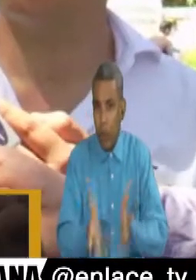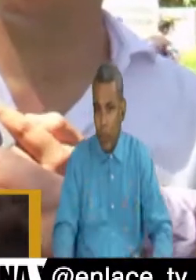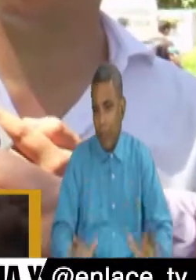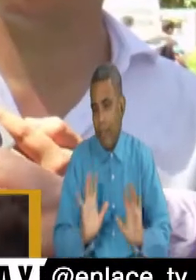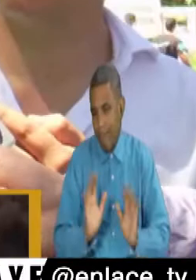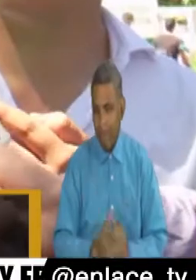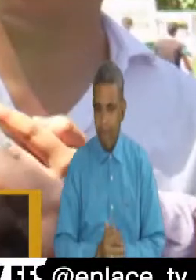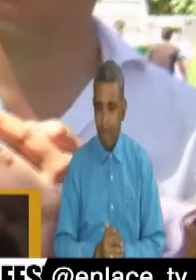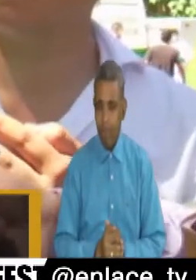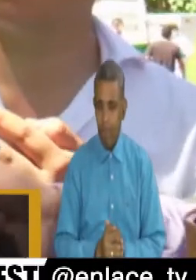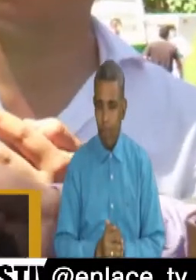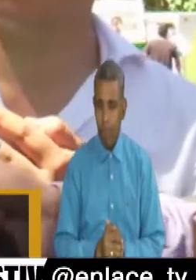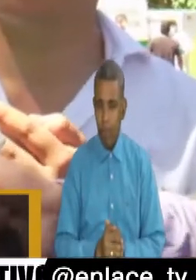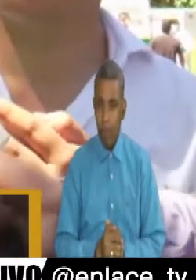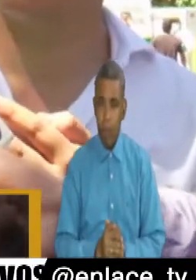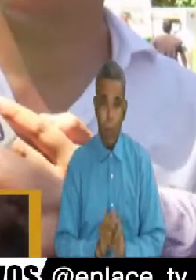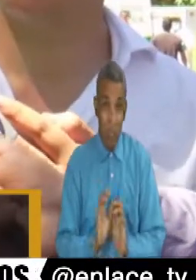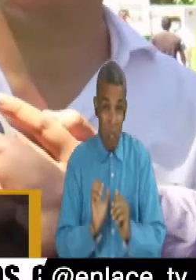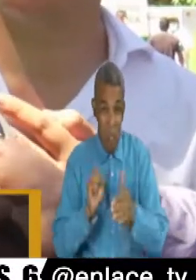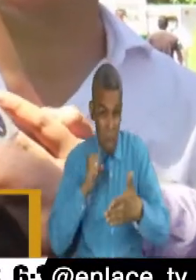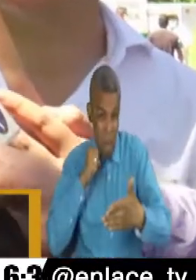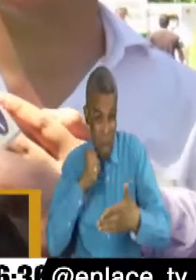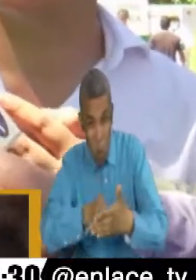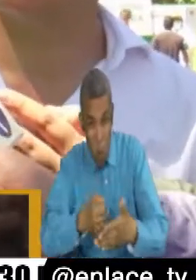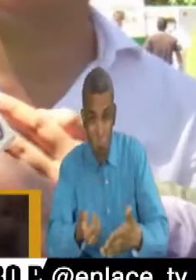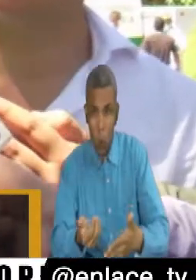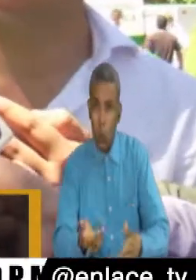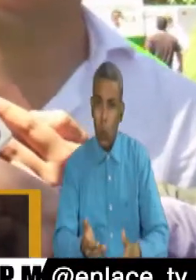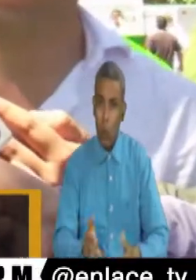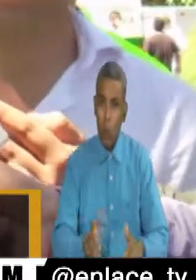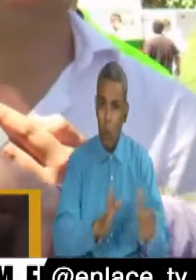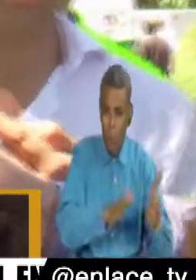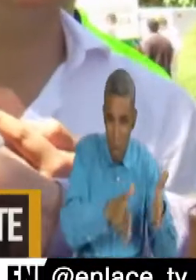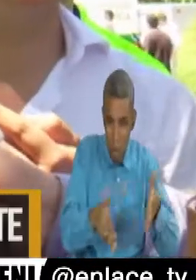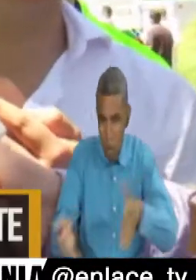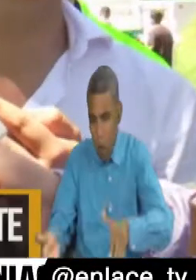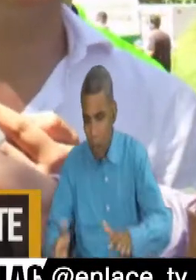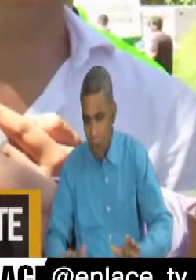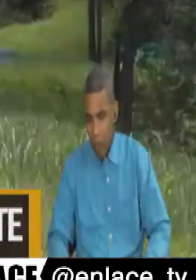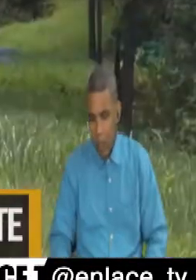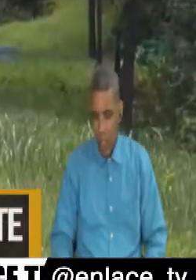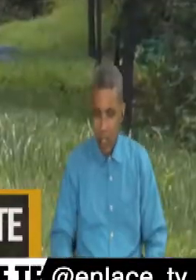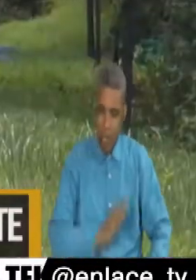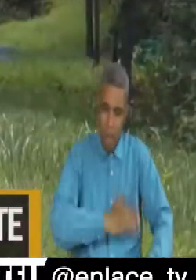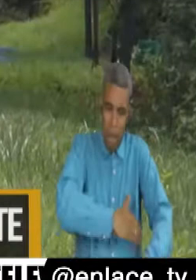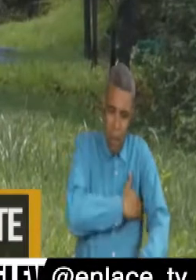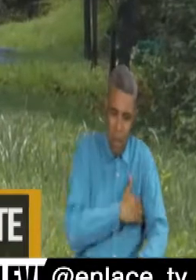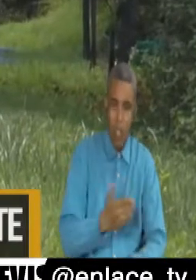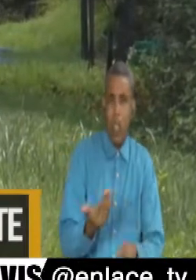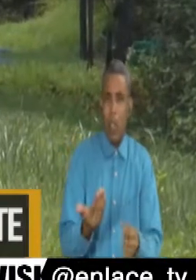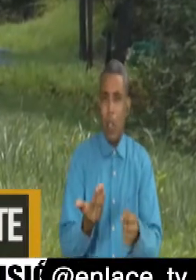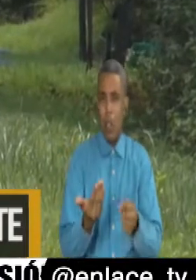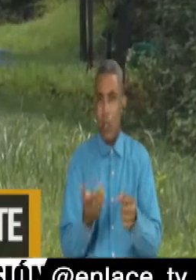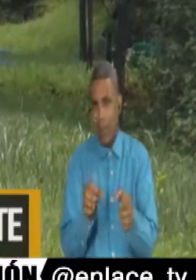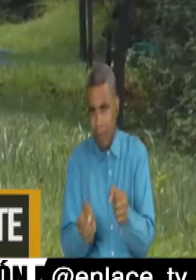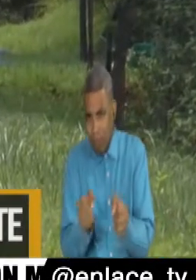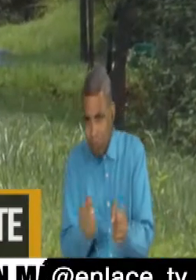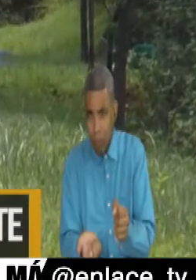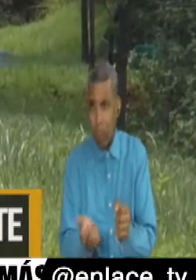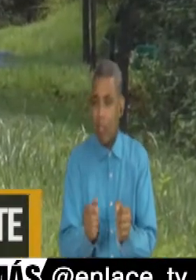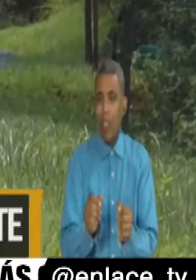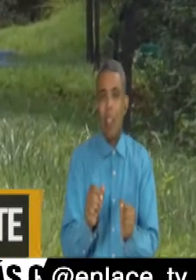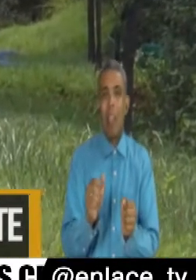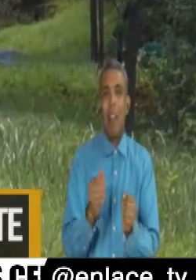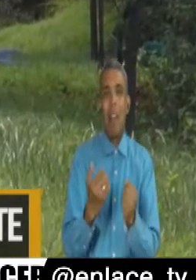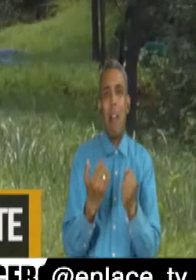pues acaba todo el trabajo que se hace mancomunadamente entre el Ministerio de Transportes, el INVÍAS, por supuesto la ANI,